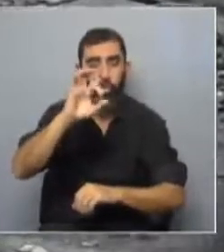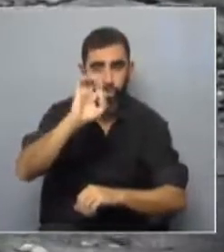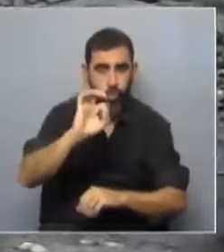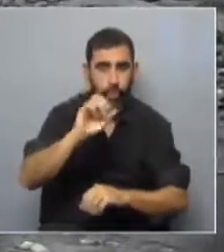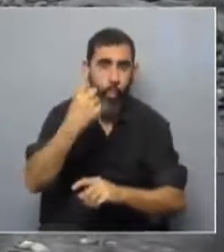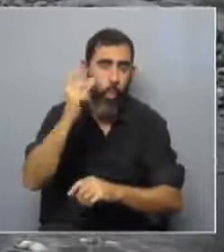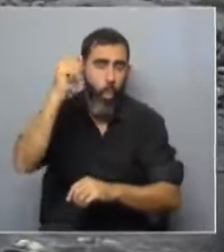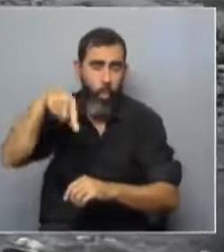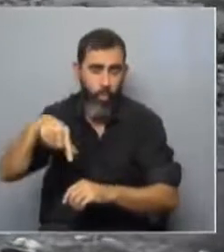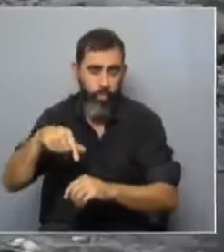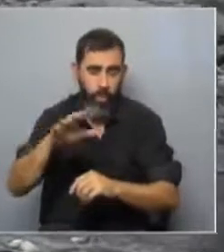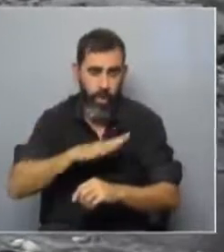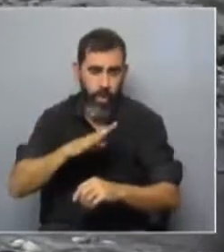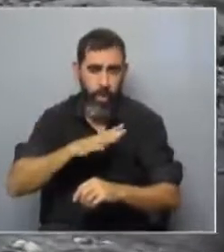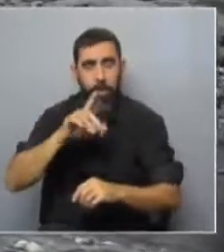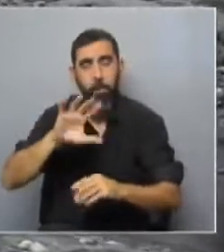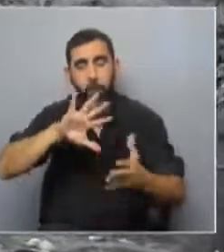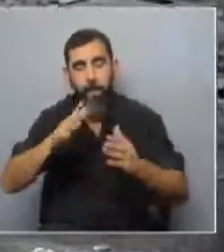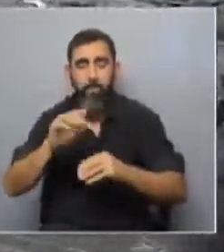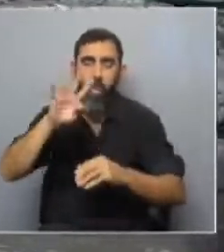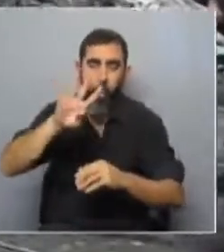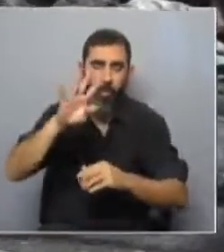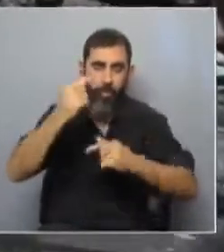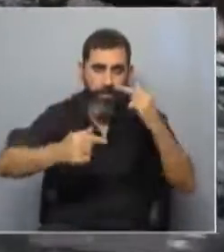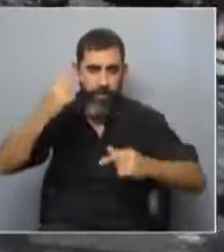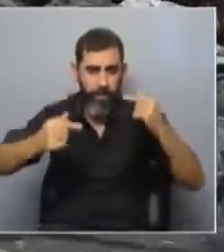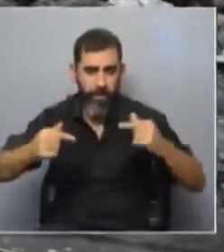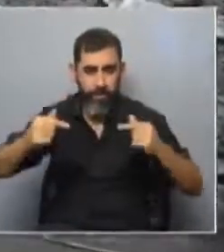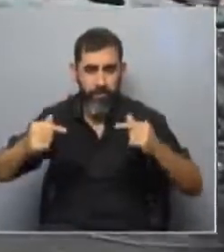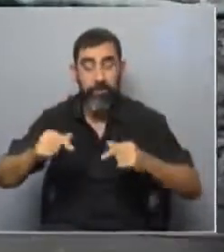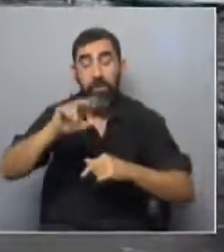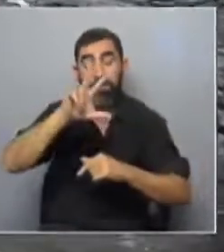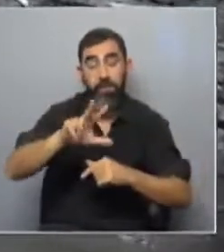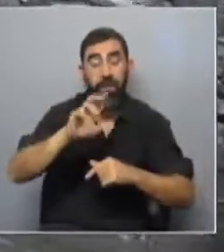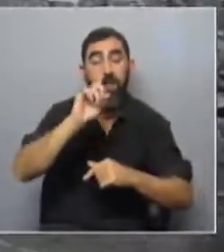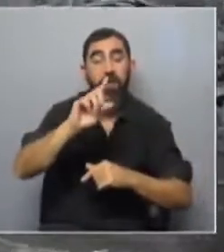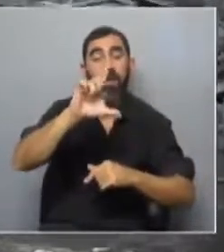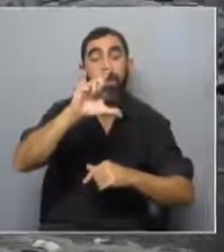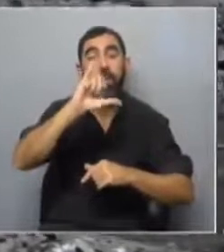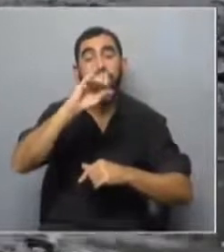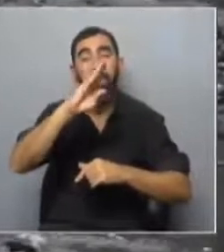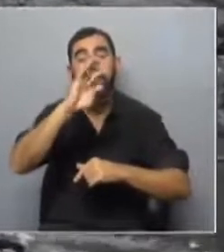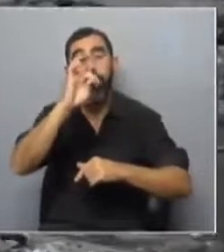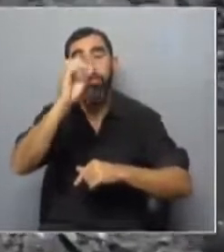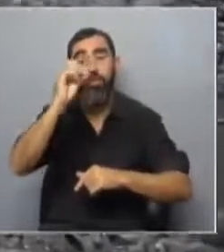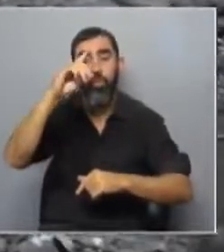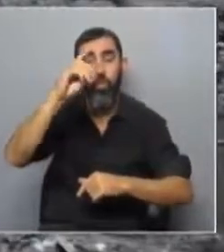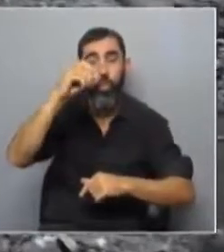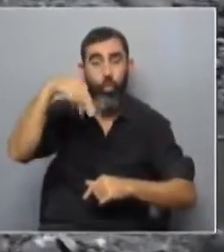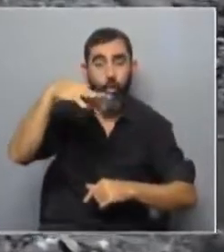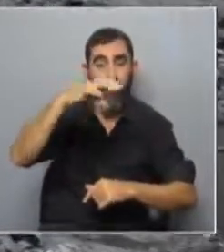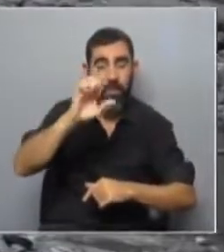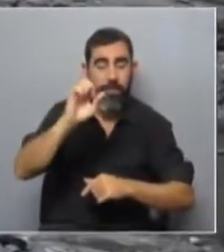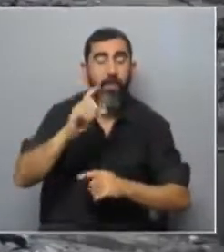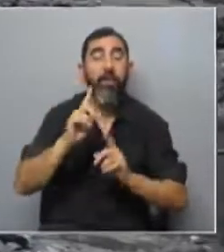común que es el estodon. Tenemos aproximadamente 4 especies de perezosos, 3 de gliptodontes, eso es lo más común que aparece.